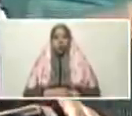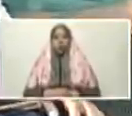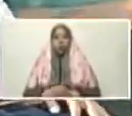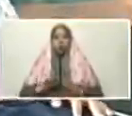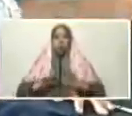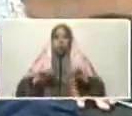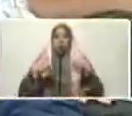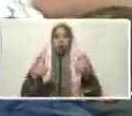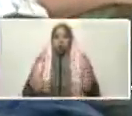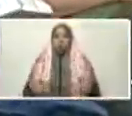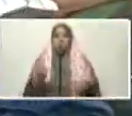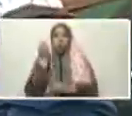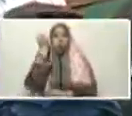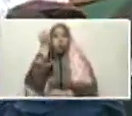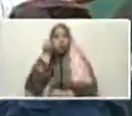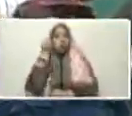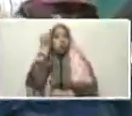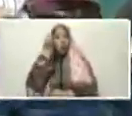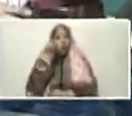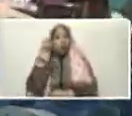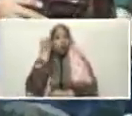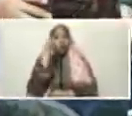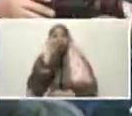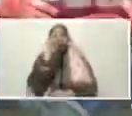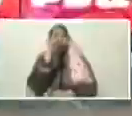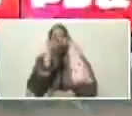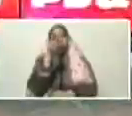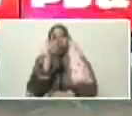yo hago esa reflexión todos los días